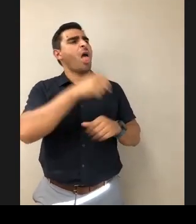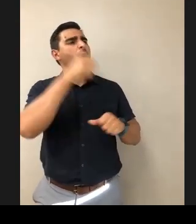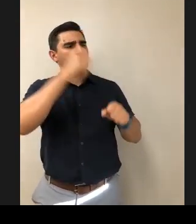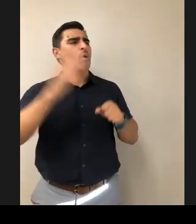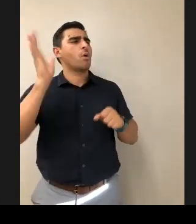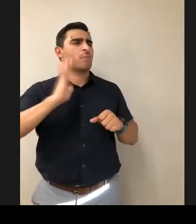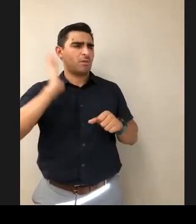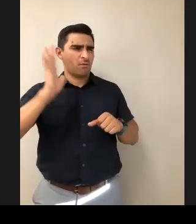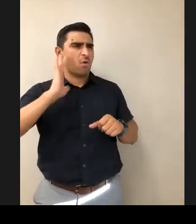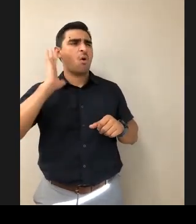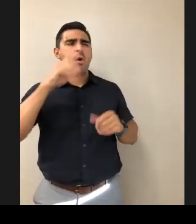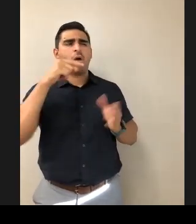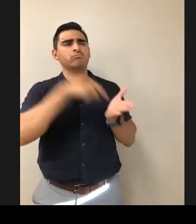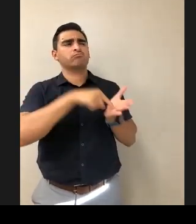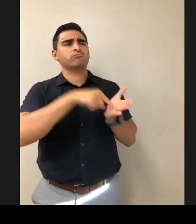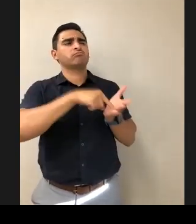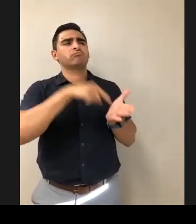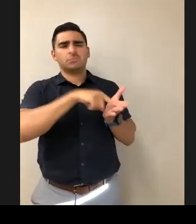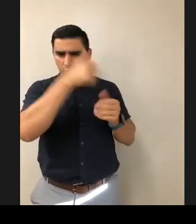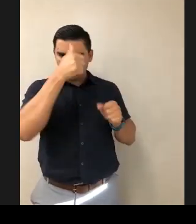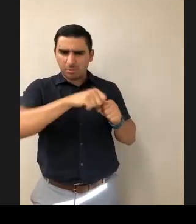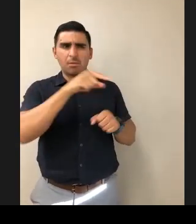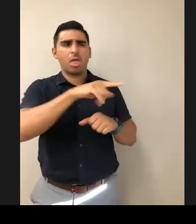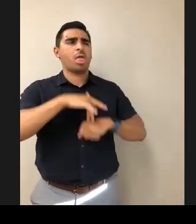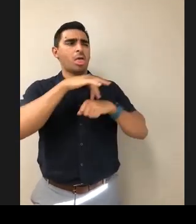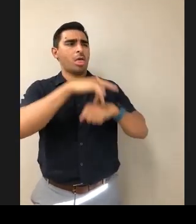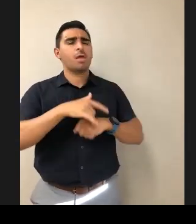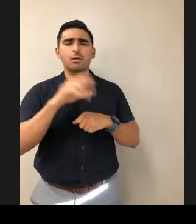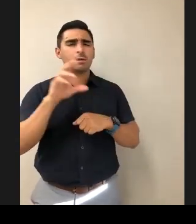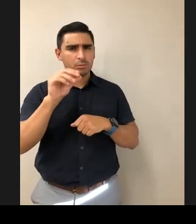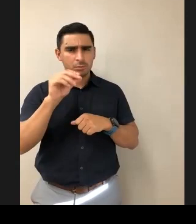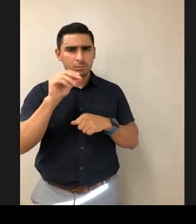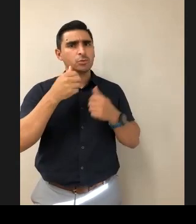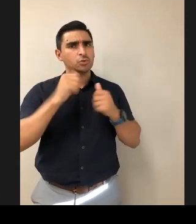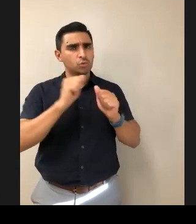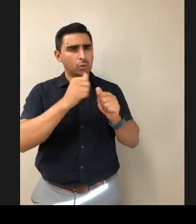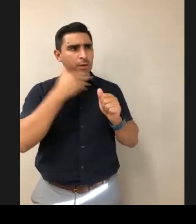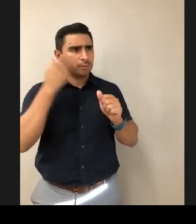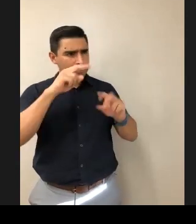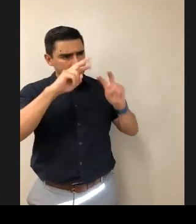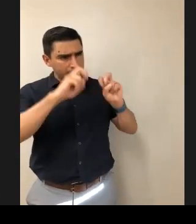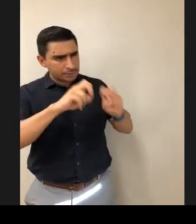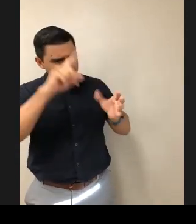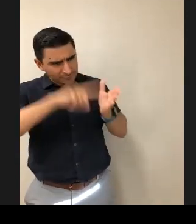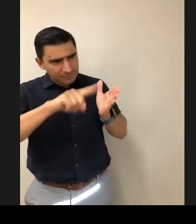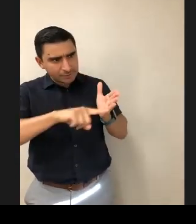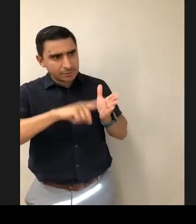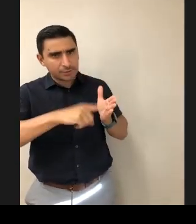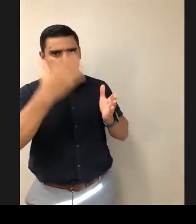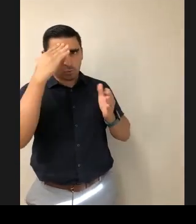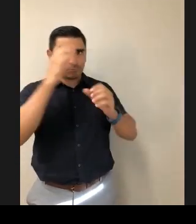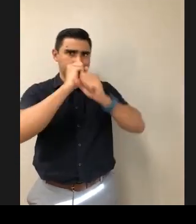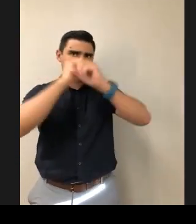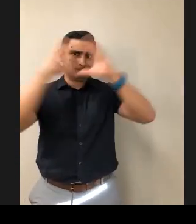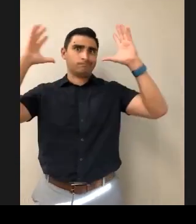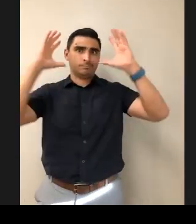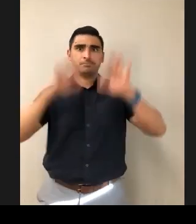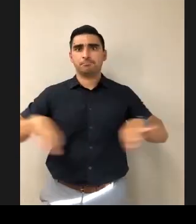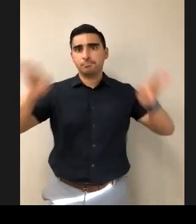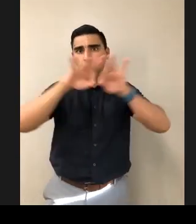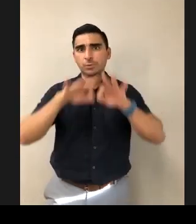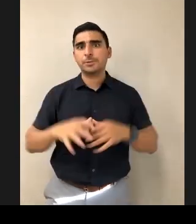estresante, y eso puede causar una conducta diferente. Gracias,